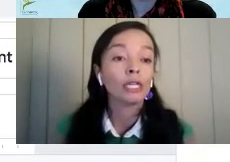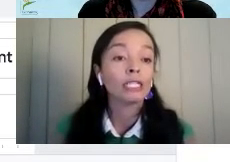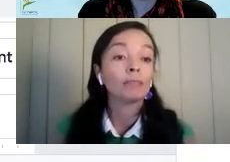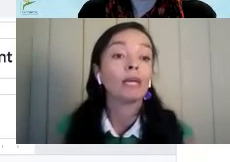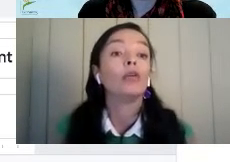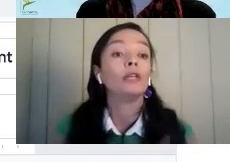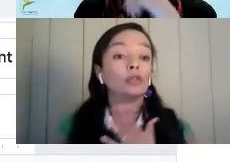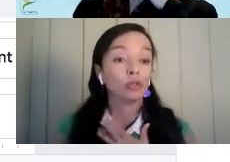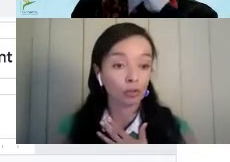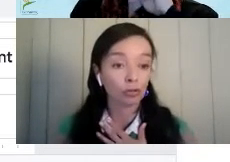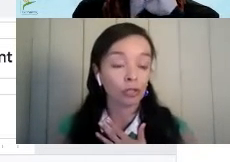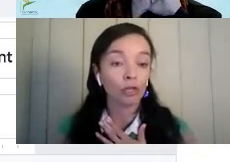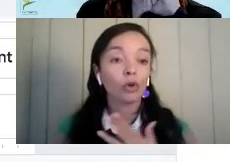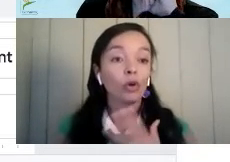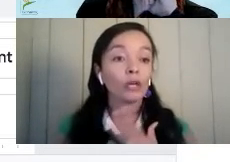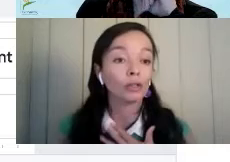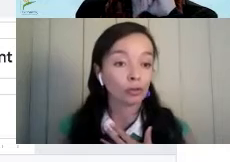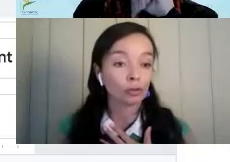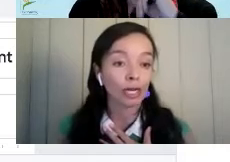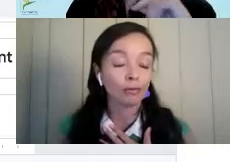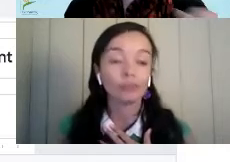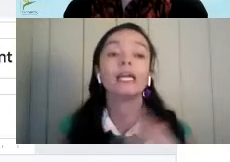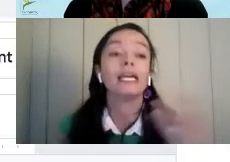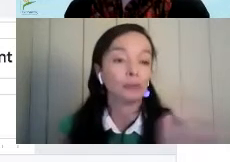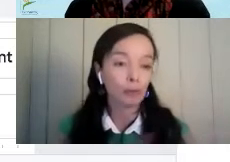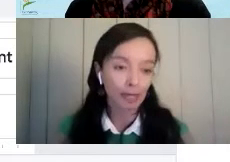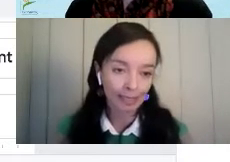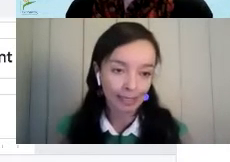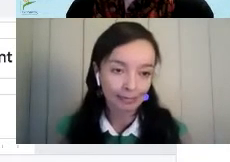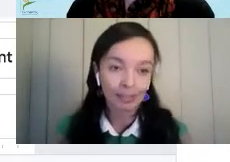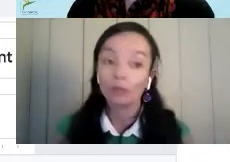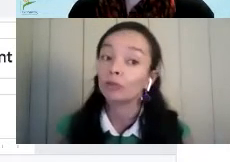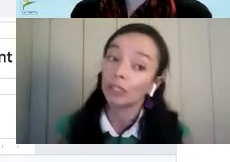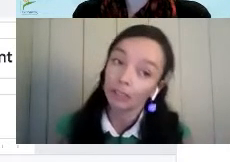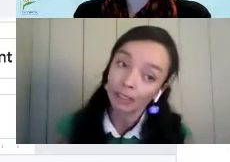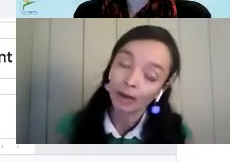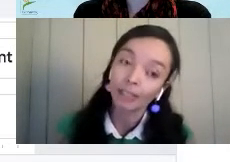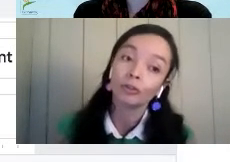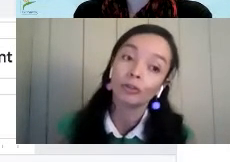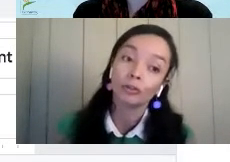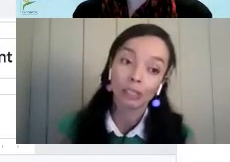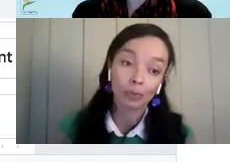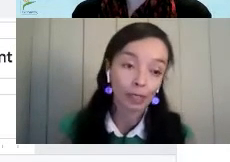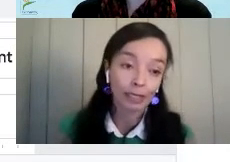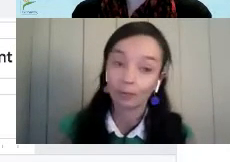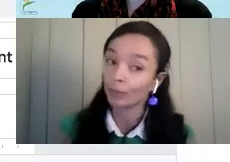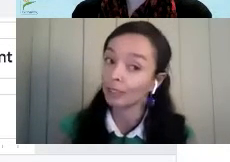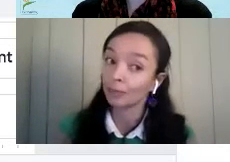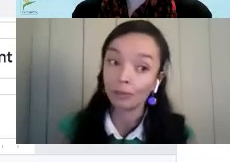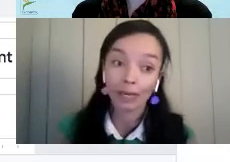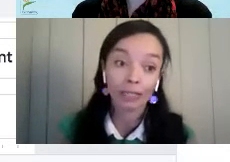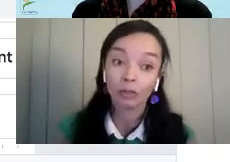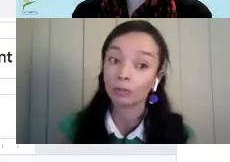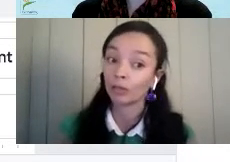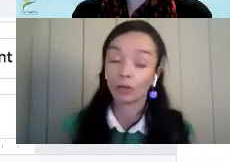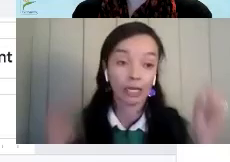niños son el espejo de nosotros. Todo lo que nosotros hagamos, ellos lo van a hacer. Ustedes ya saben, ellos son una esponjita. Pueden ser